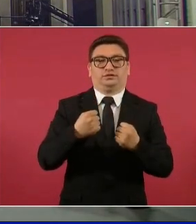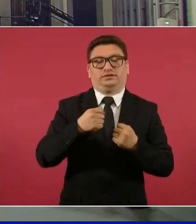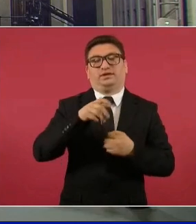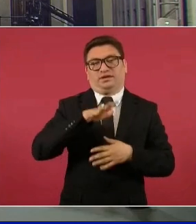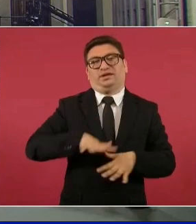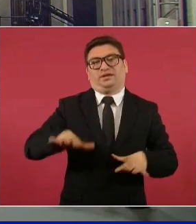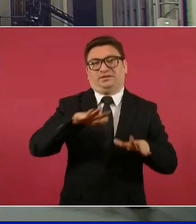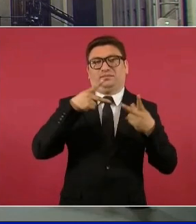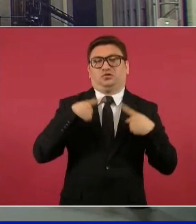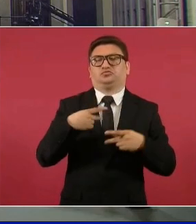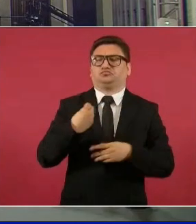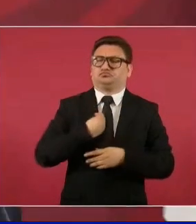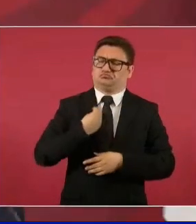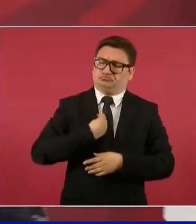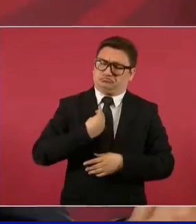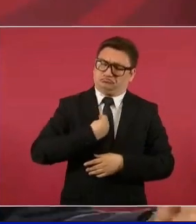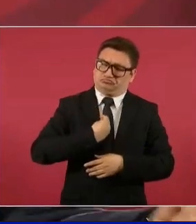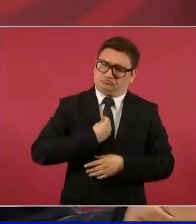resistieron,